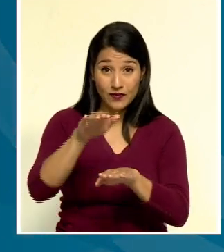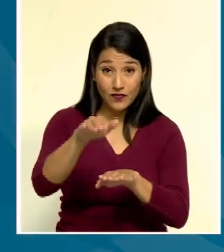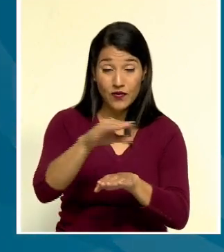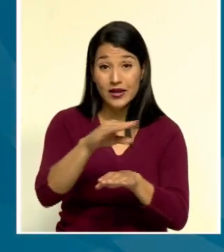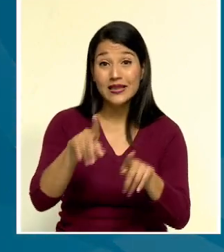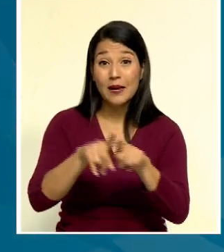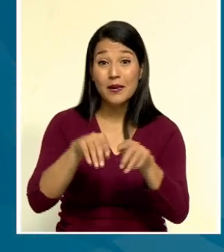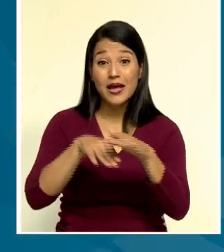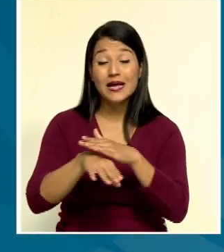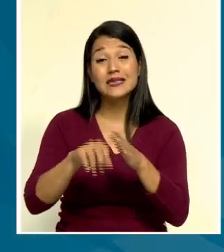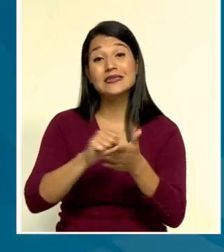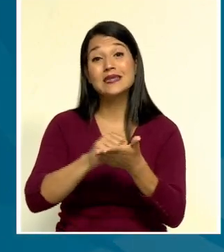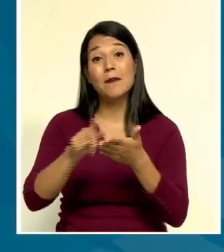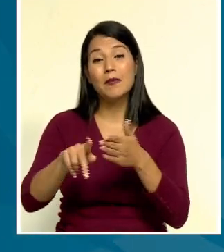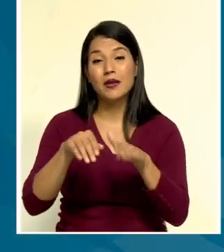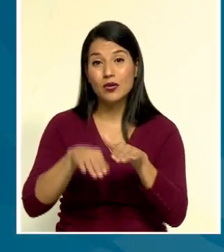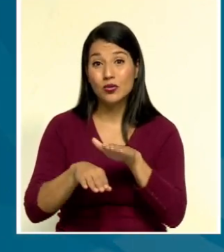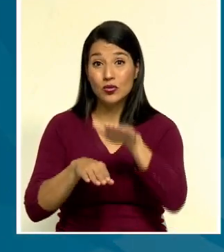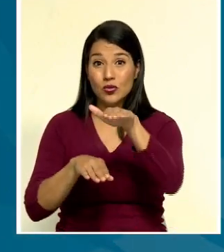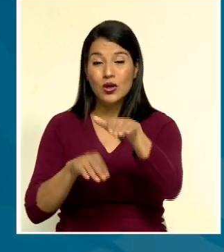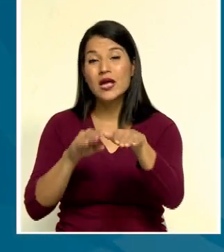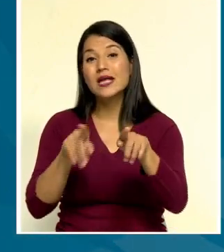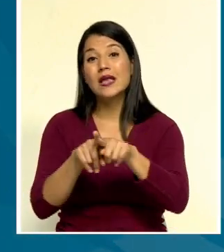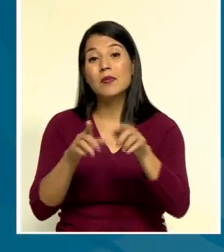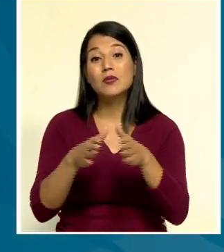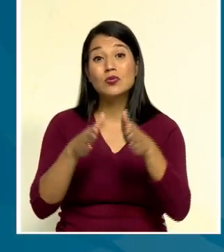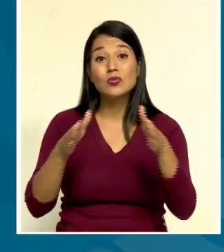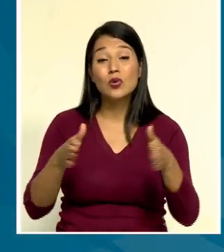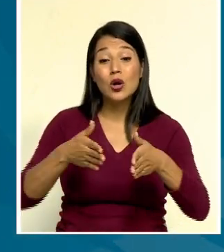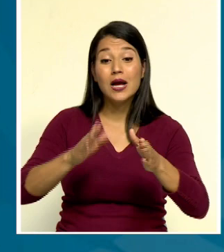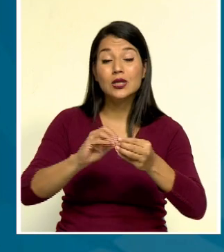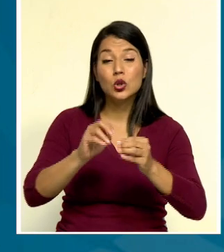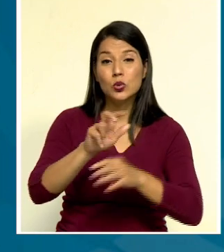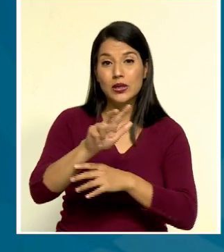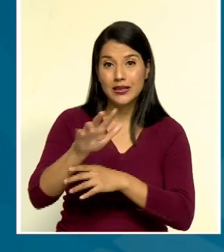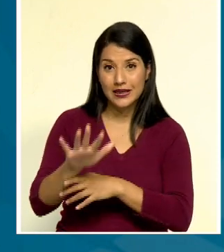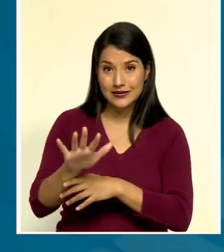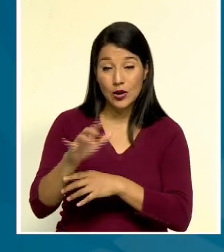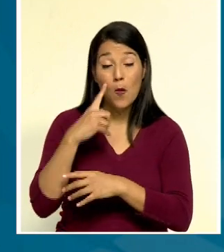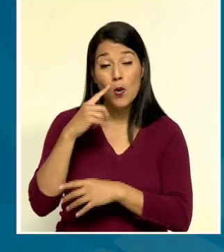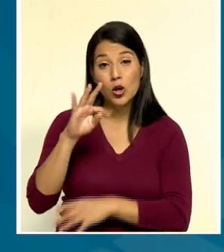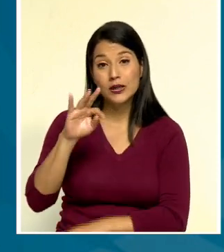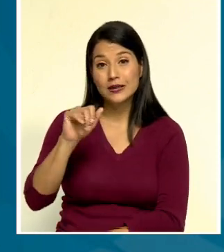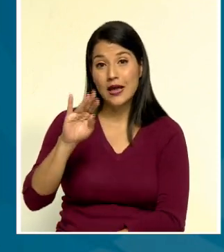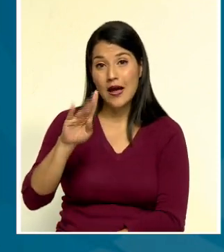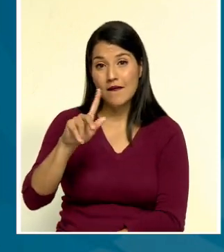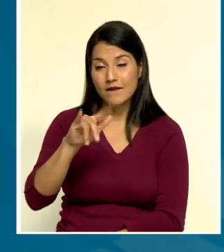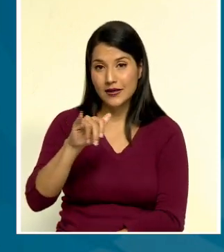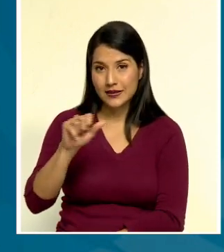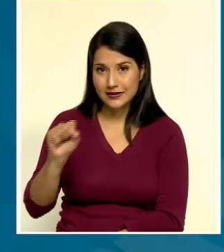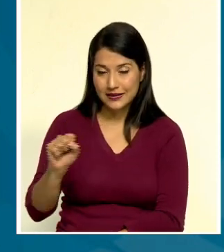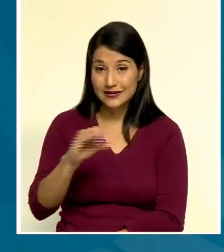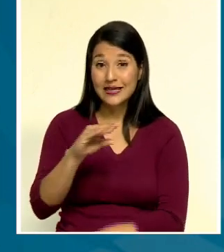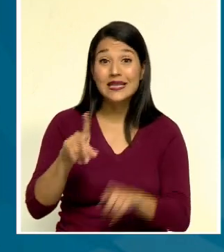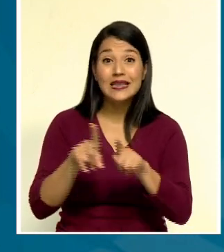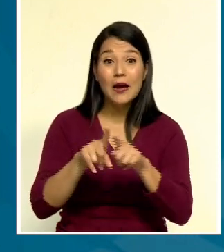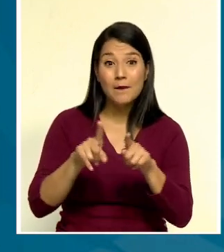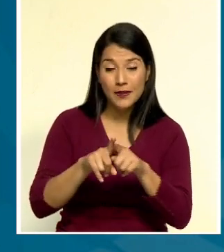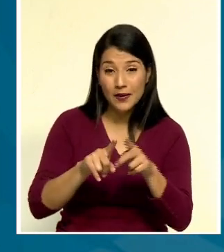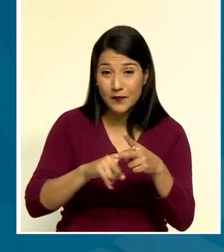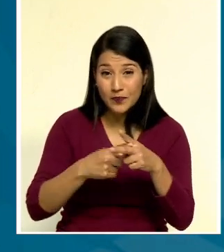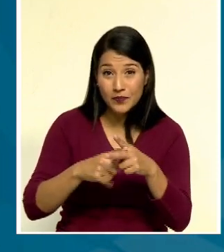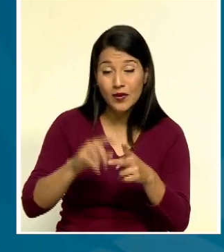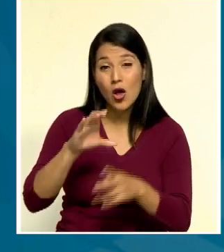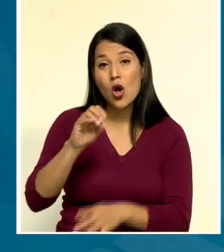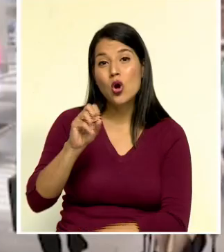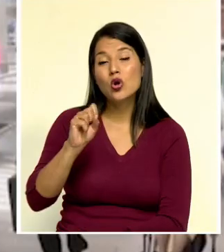San Pedro, ampliación a 4 carriles de ruta 35 por el tramo Muelle Tablillas, intersección de la Costanera y ampliación de la